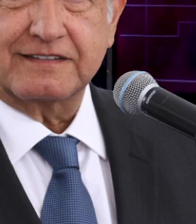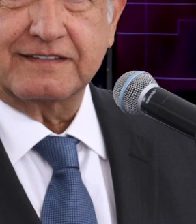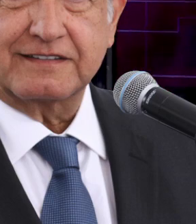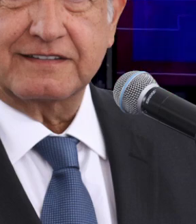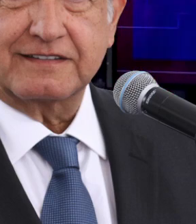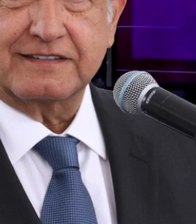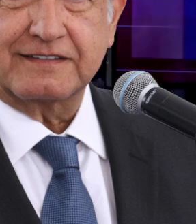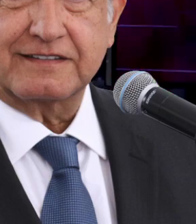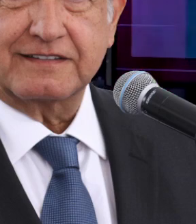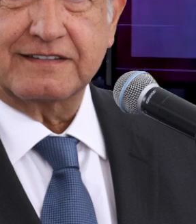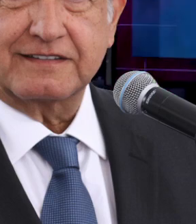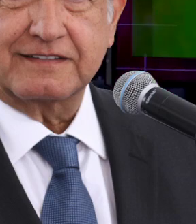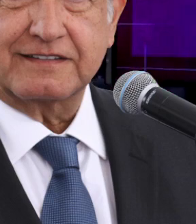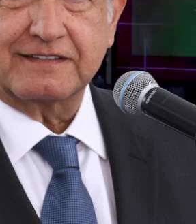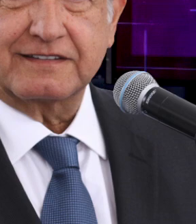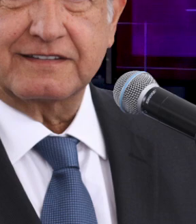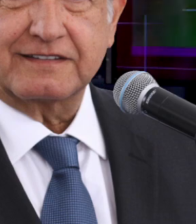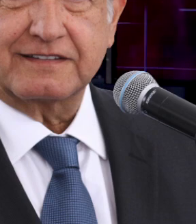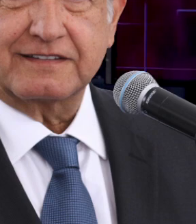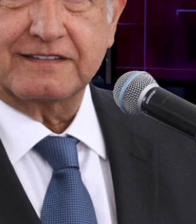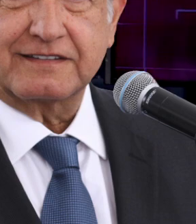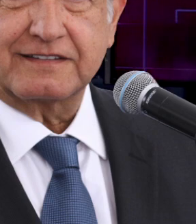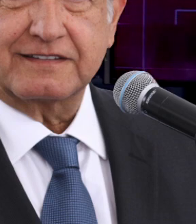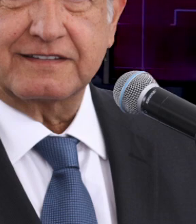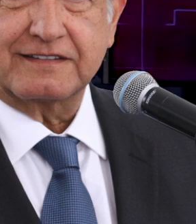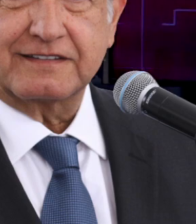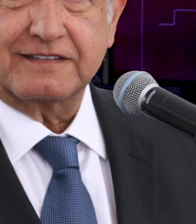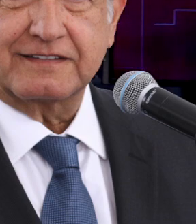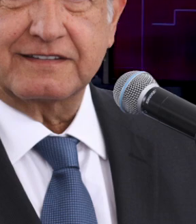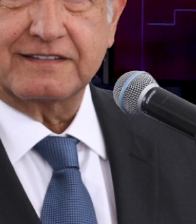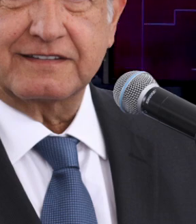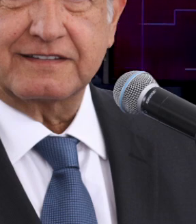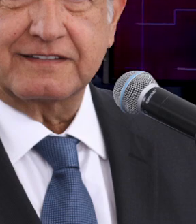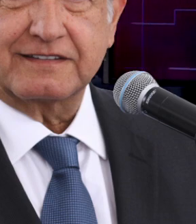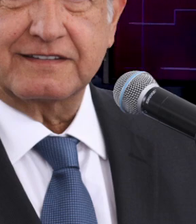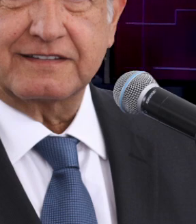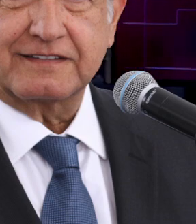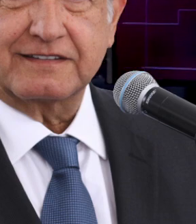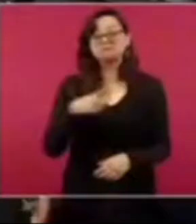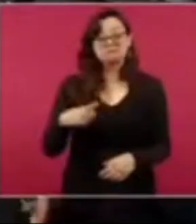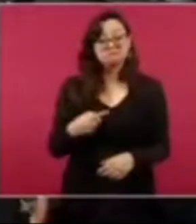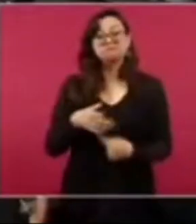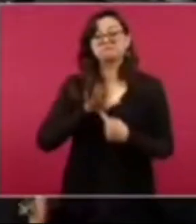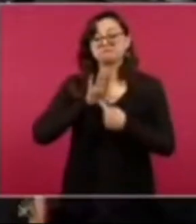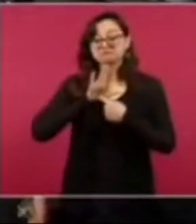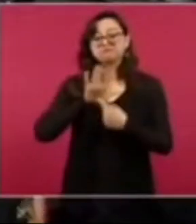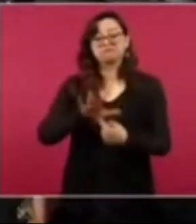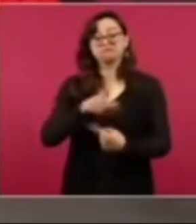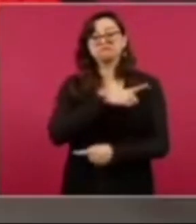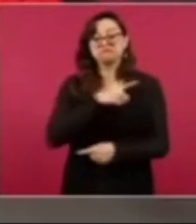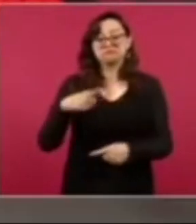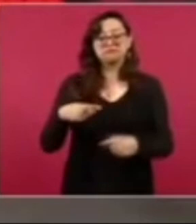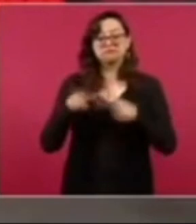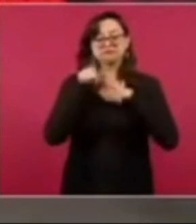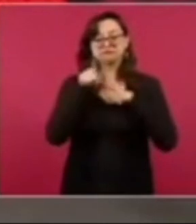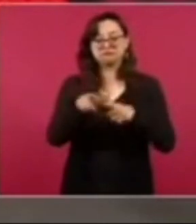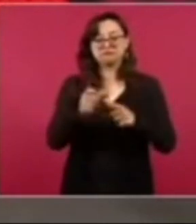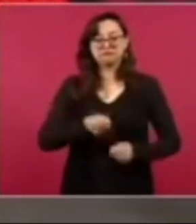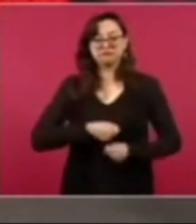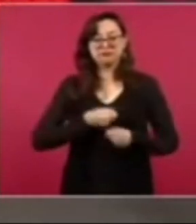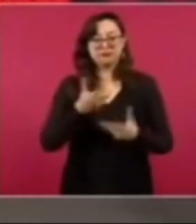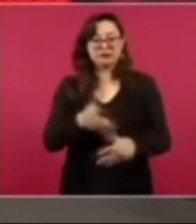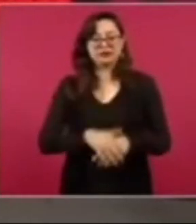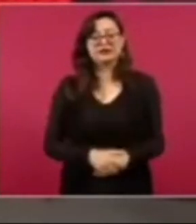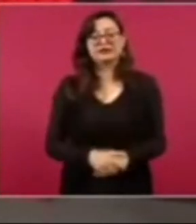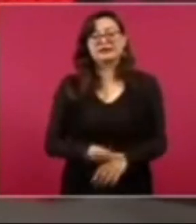realmente cómo se maneja, qué es lo que dice. Aquí le dejo un par de cosas que son de verdad alucinantes. ¿Saben que tengo una llamada?